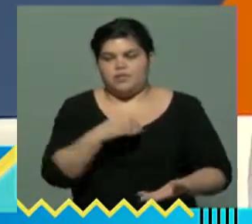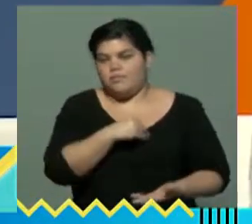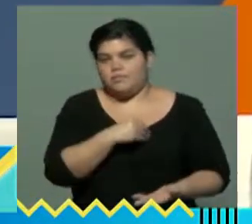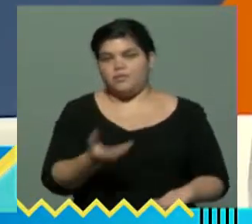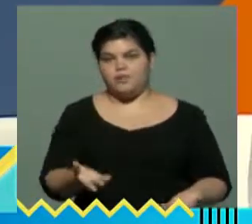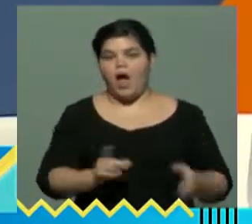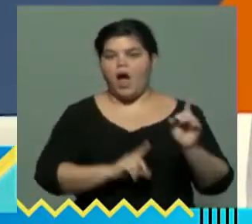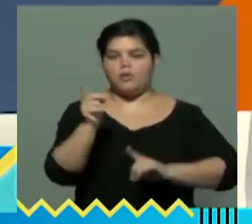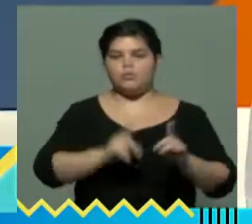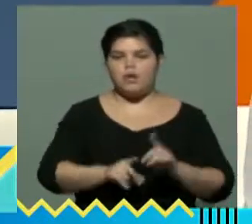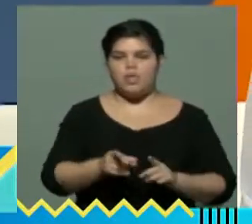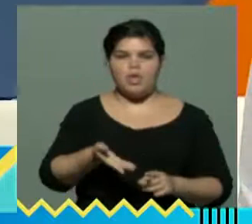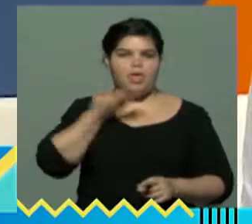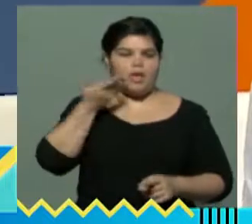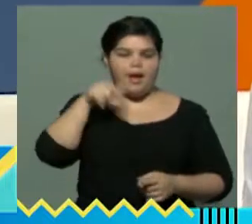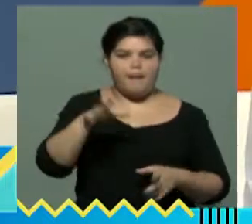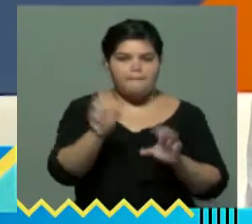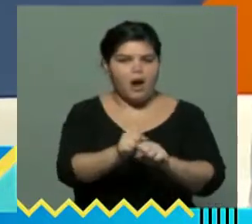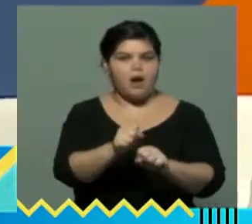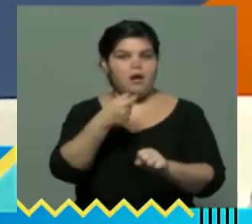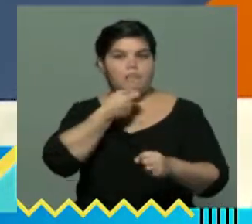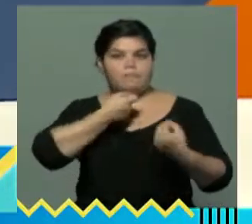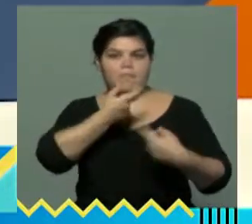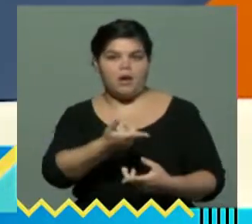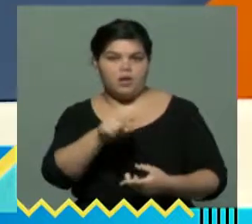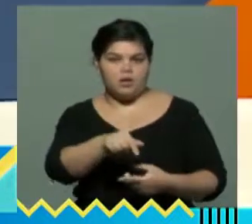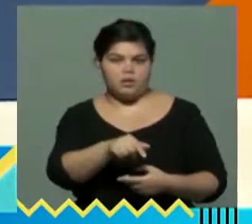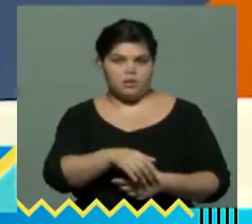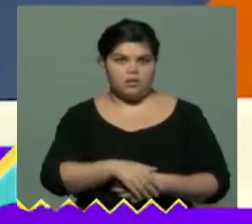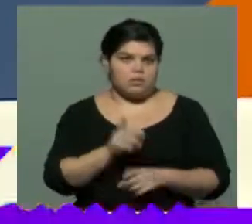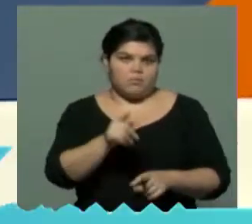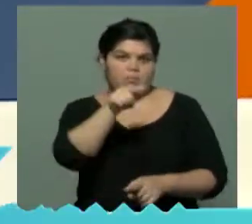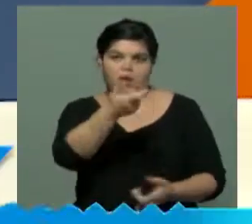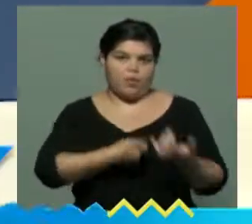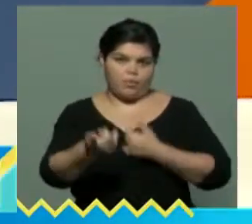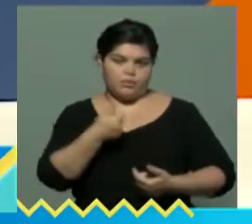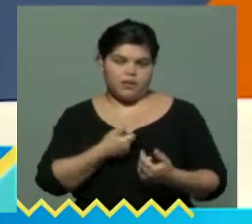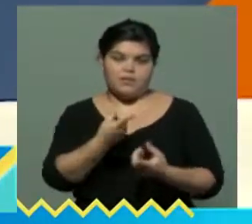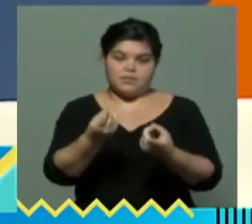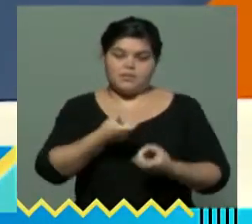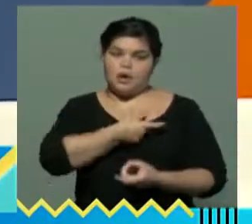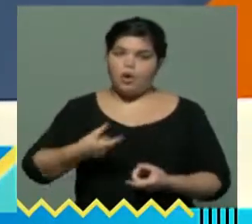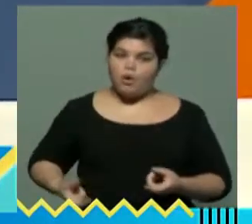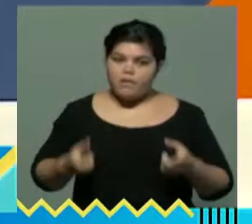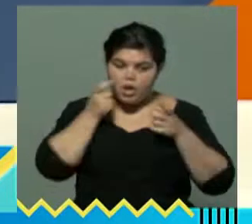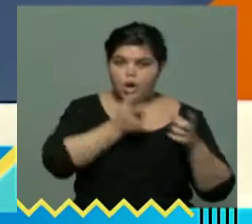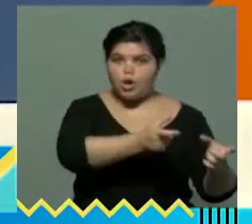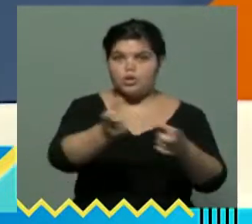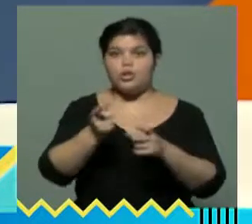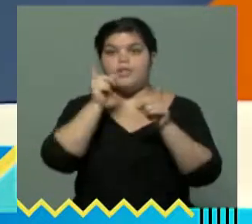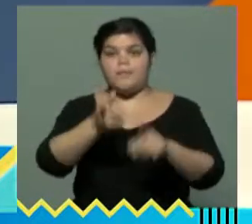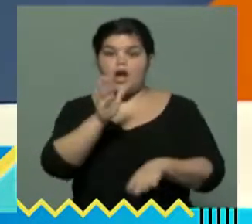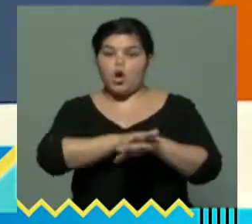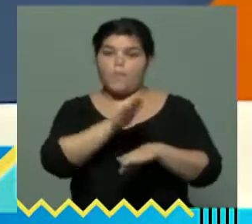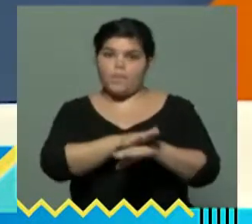quien se aprovecha de las mismas reglas, es así. Entonces, a ver, lo que hay que generar es, como decía ella, hay que generar un control estatal y un compromiso también de la